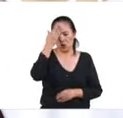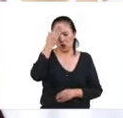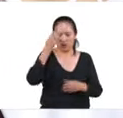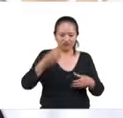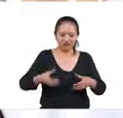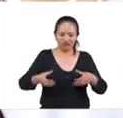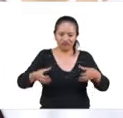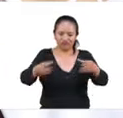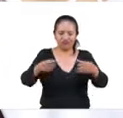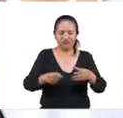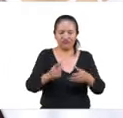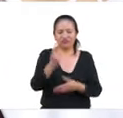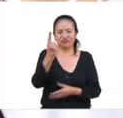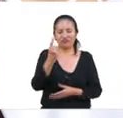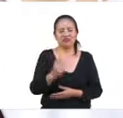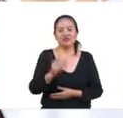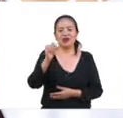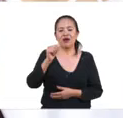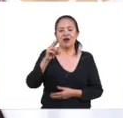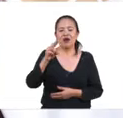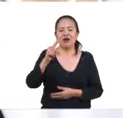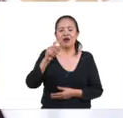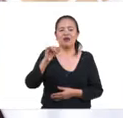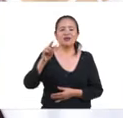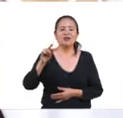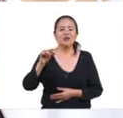antimonumento, antimonumenta, inclusive le llaman en Juárez,